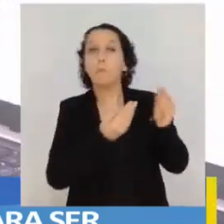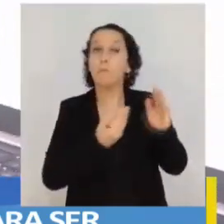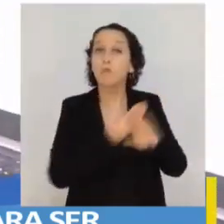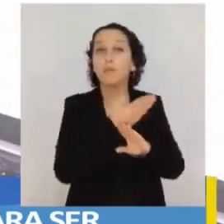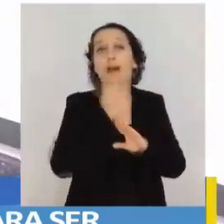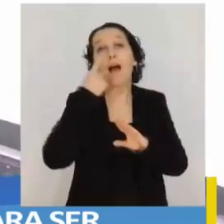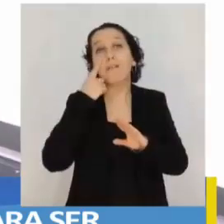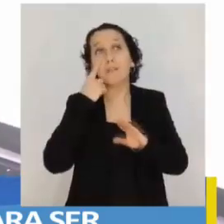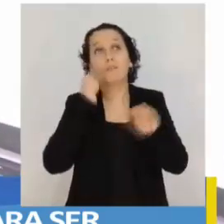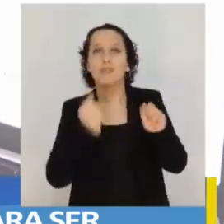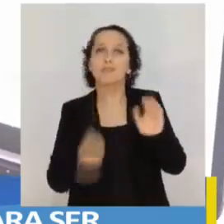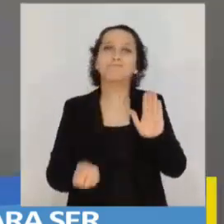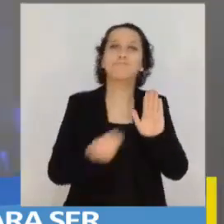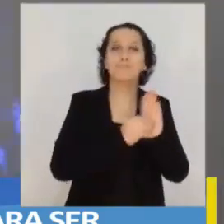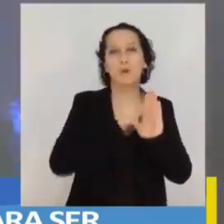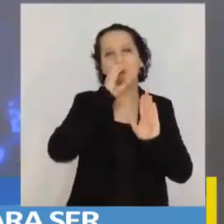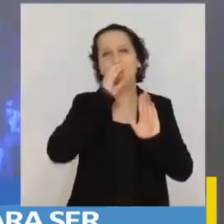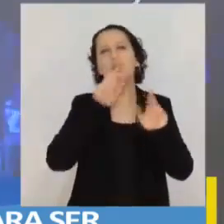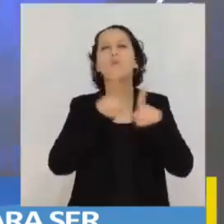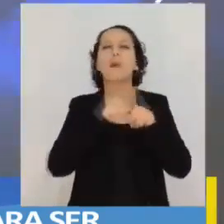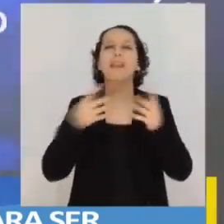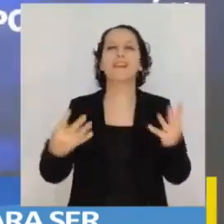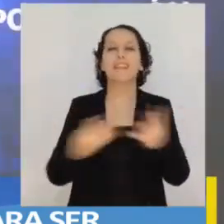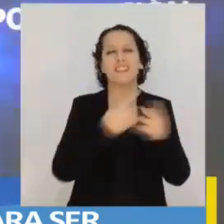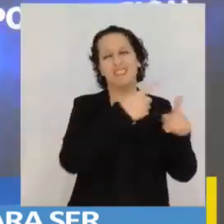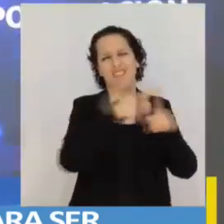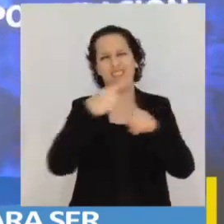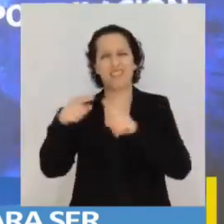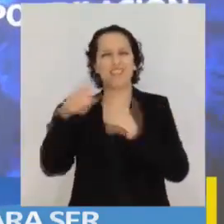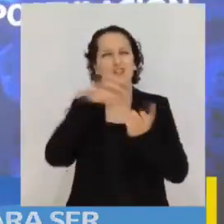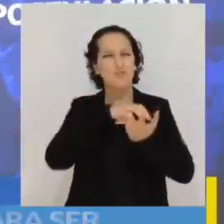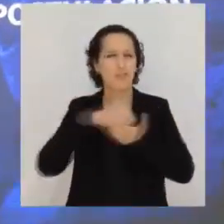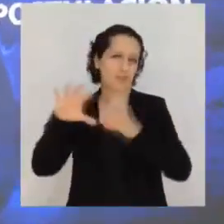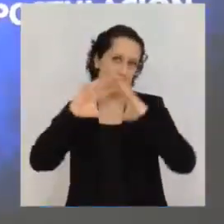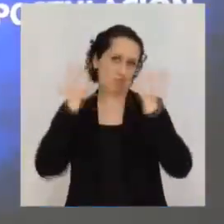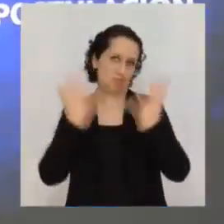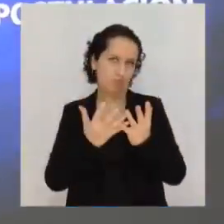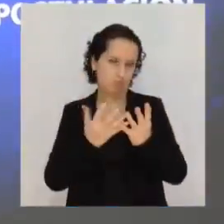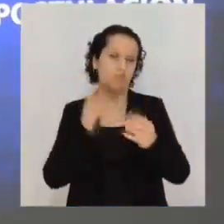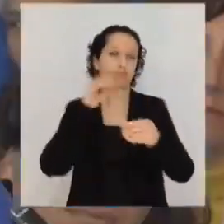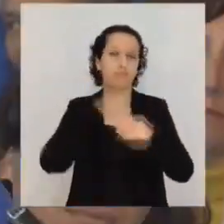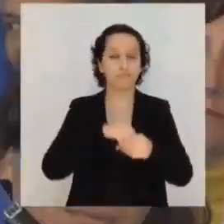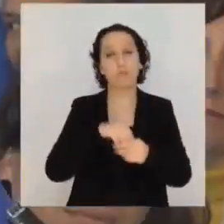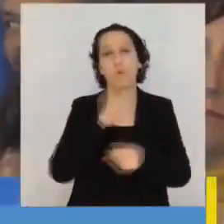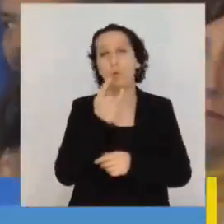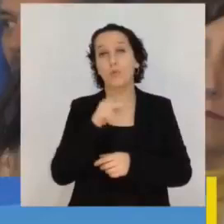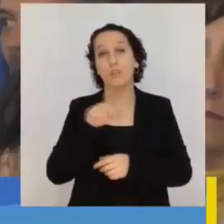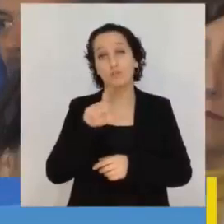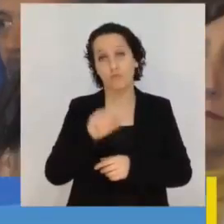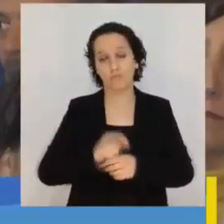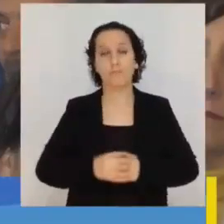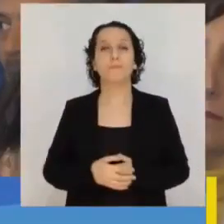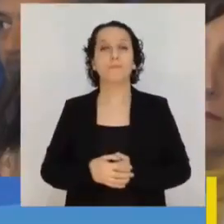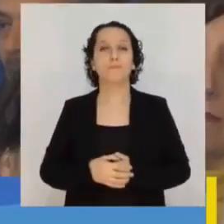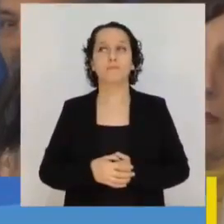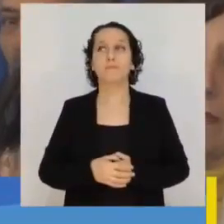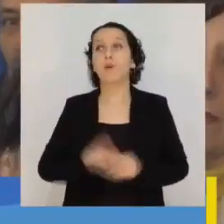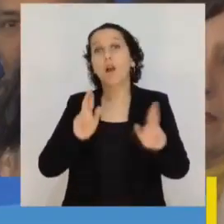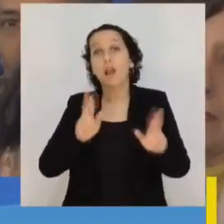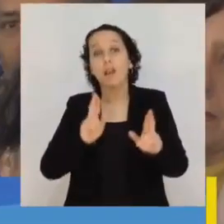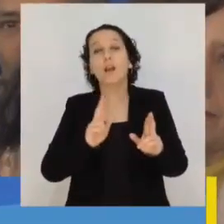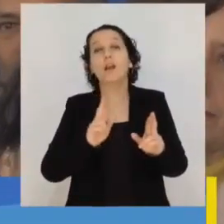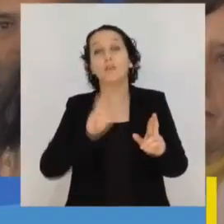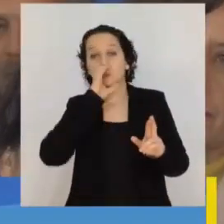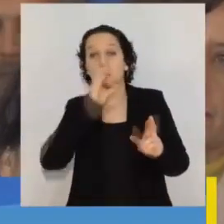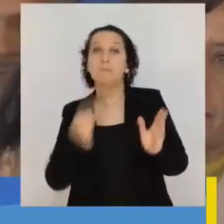de Ciudades Creativas de la UNESCO. Vamos a insertar a Concepción, si nos va bien en esta postulación, dentro